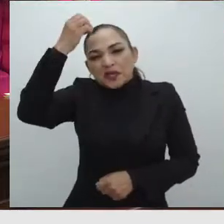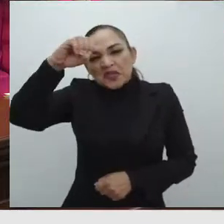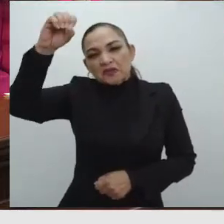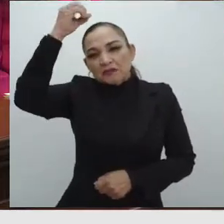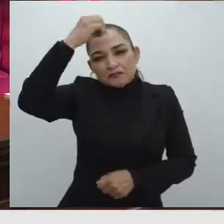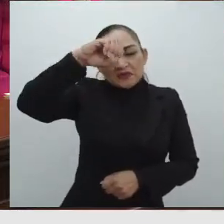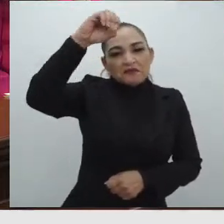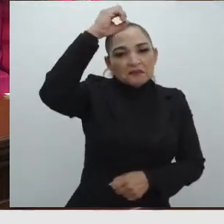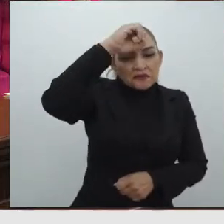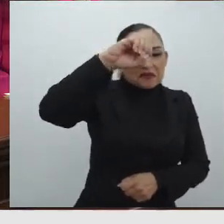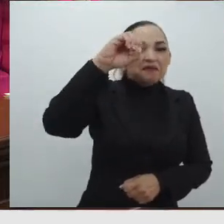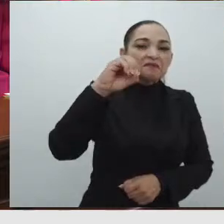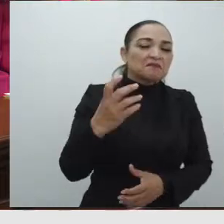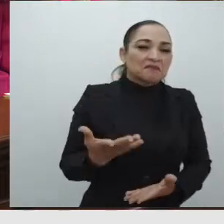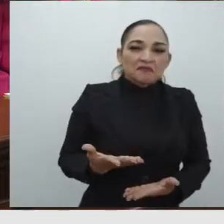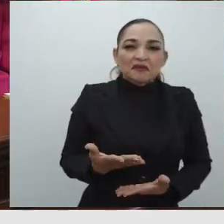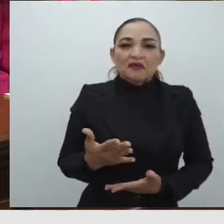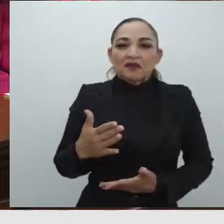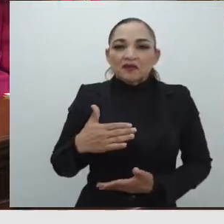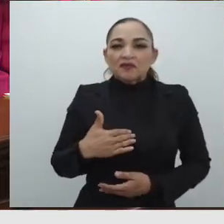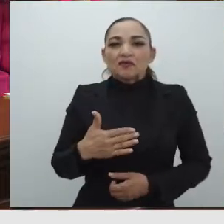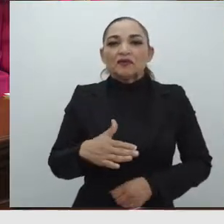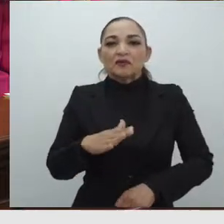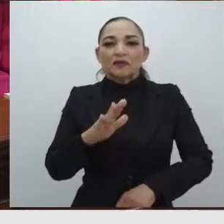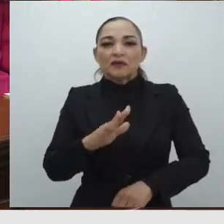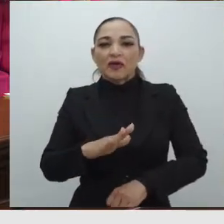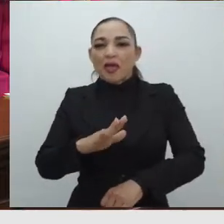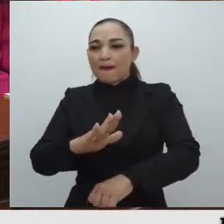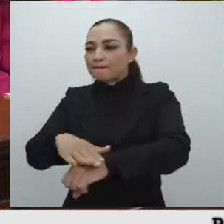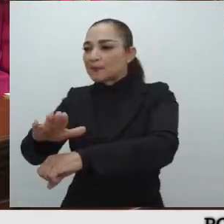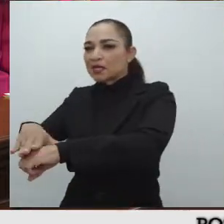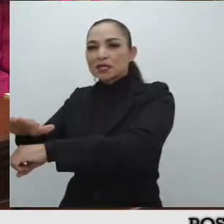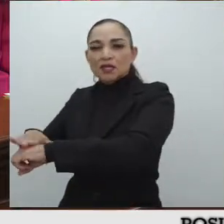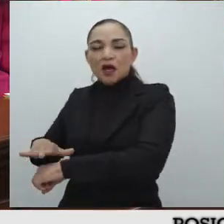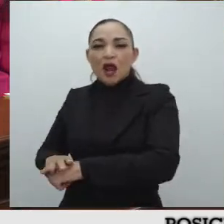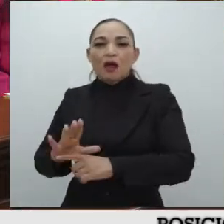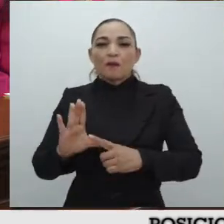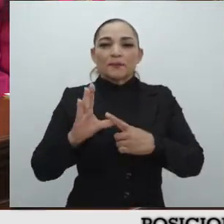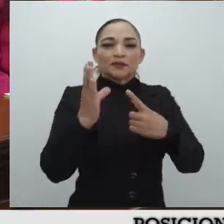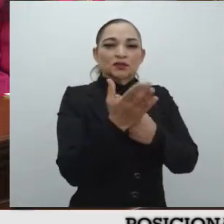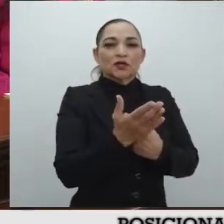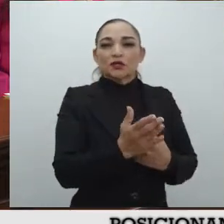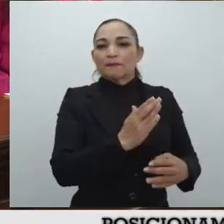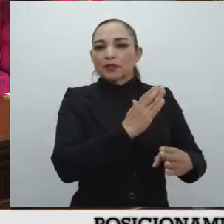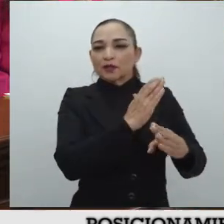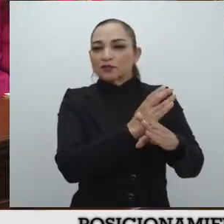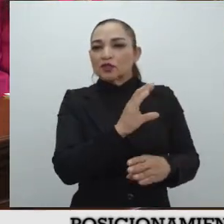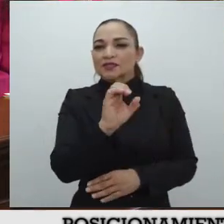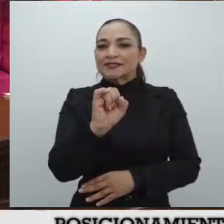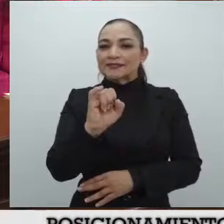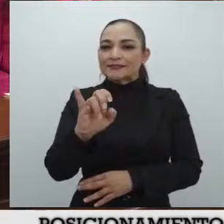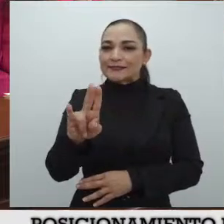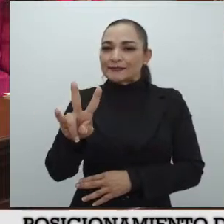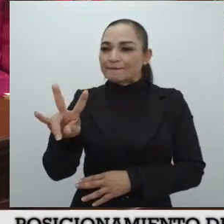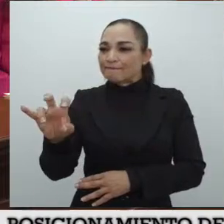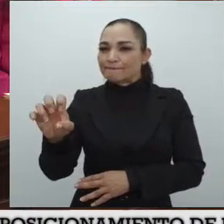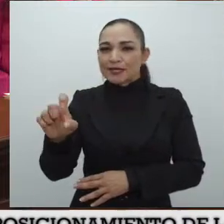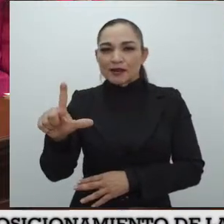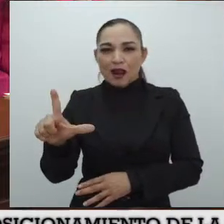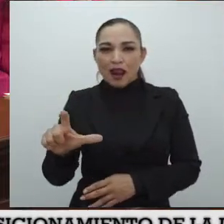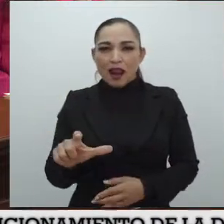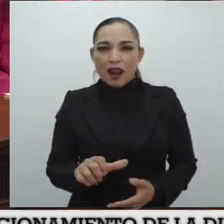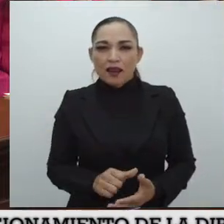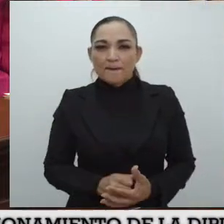Yo conmino a que la Comisión de Protección Civil y la Comisión de Educación